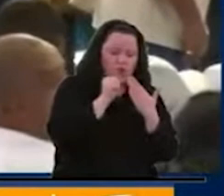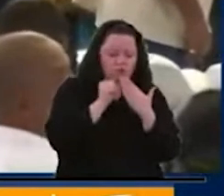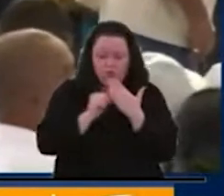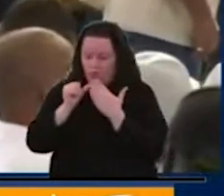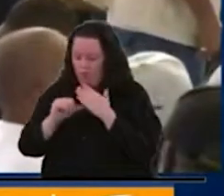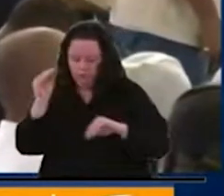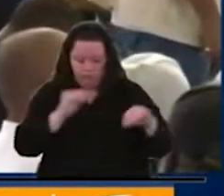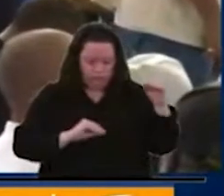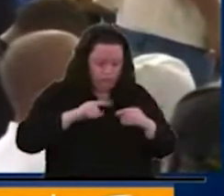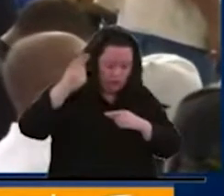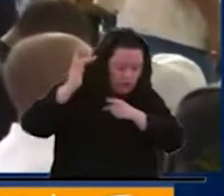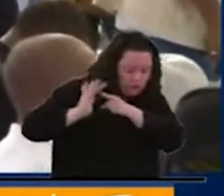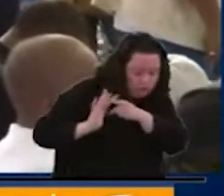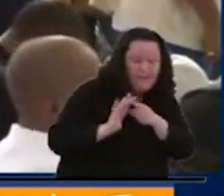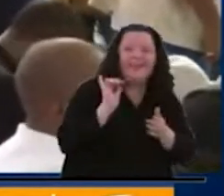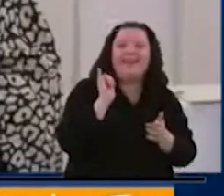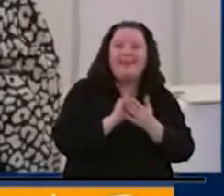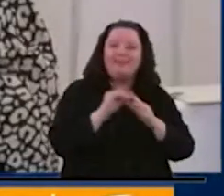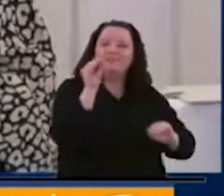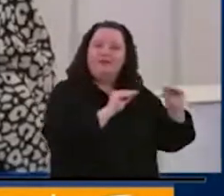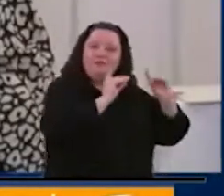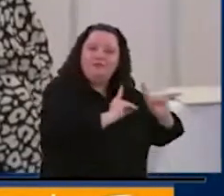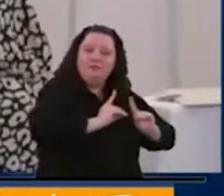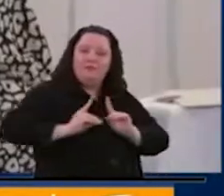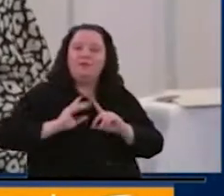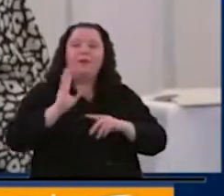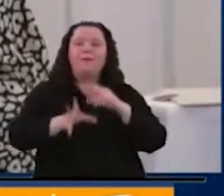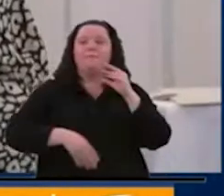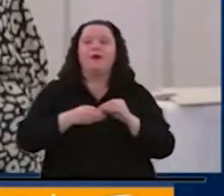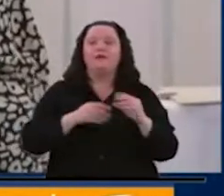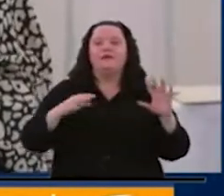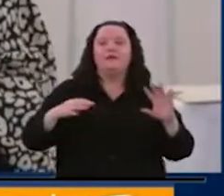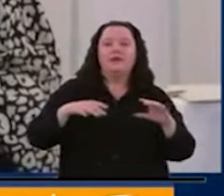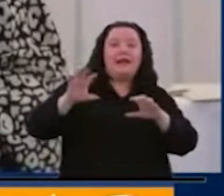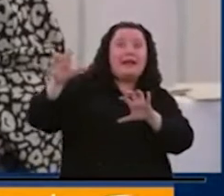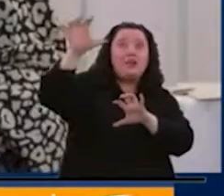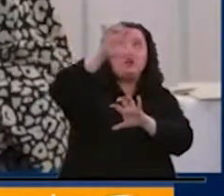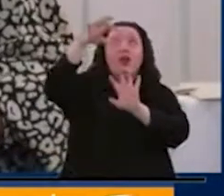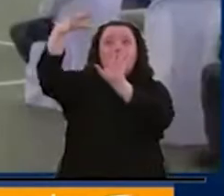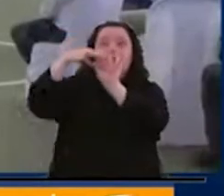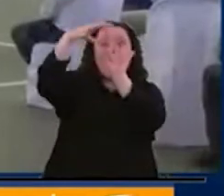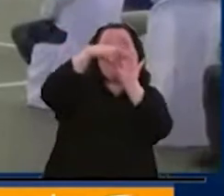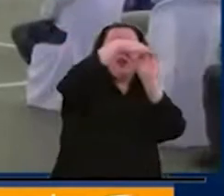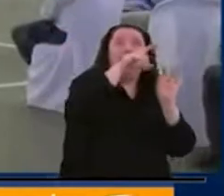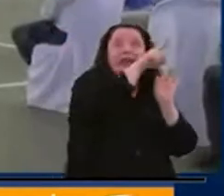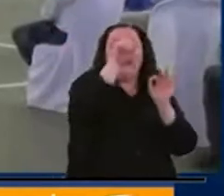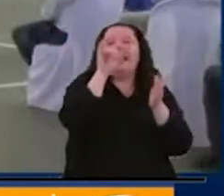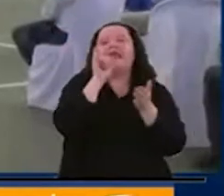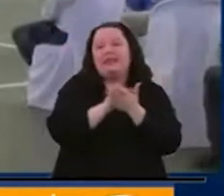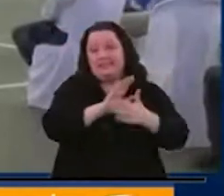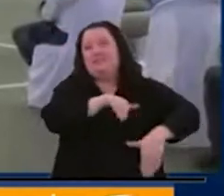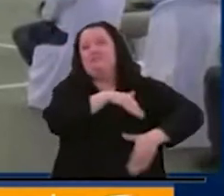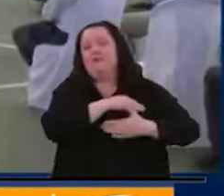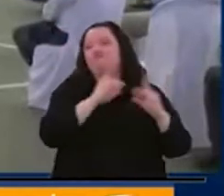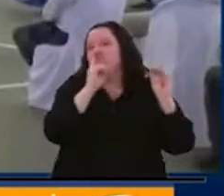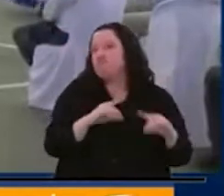que estaríamos implementando y por supuesto para definir los enlaces regionales que también tendrá este